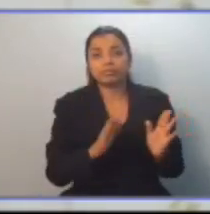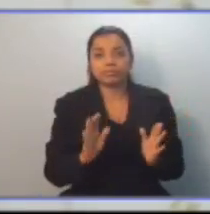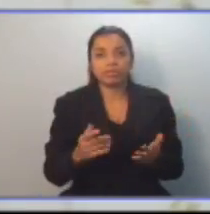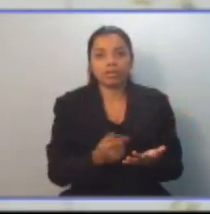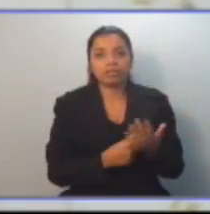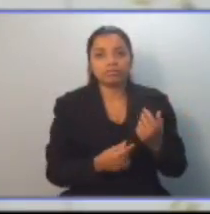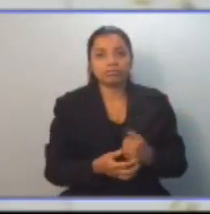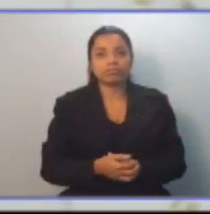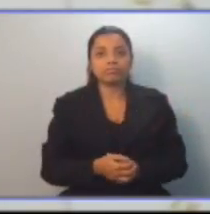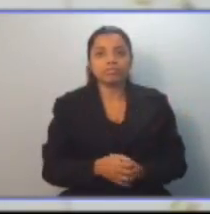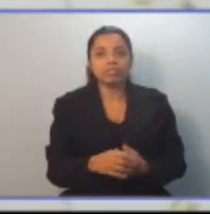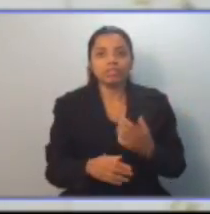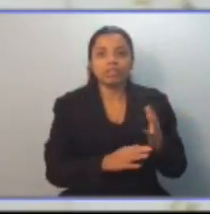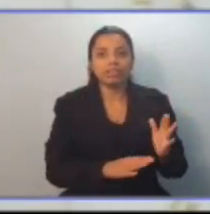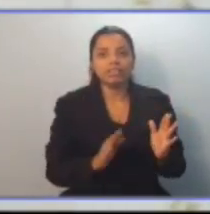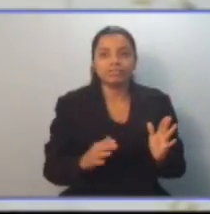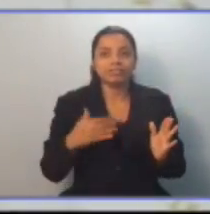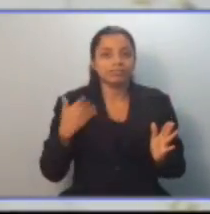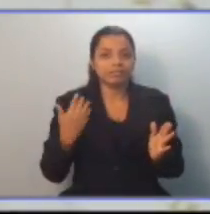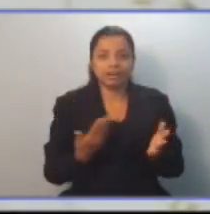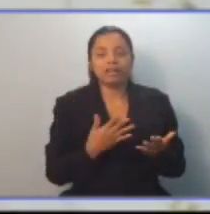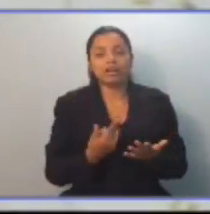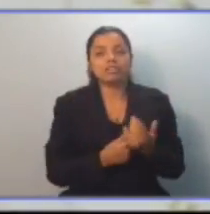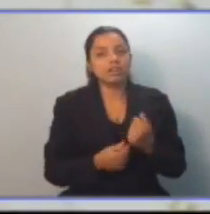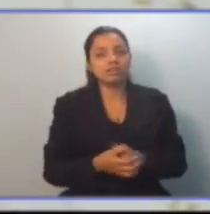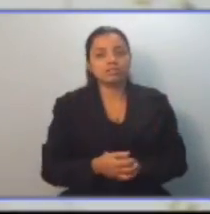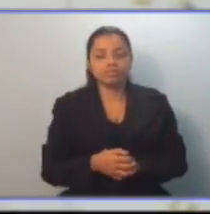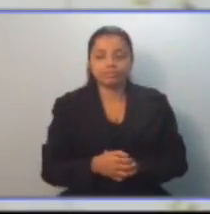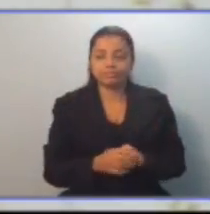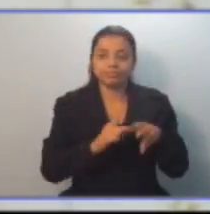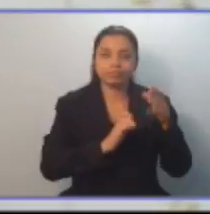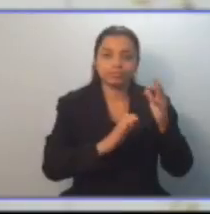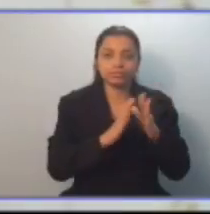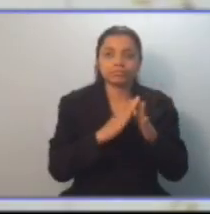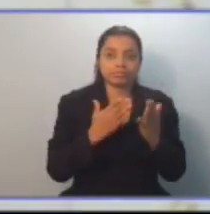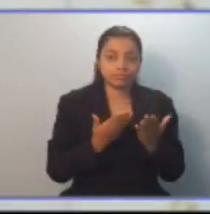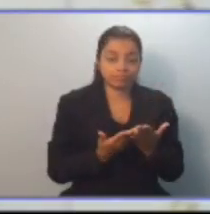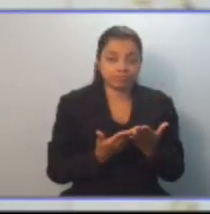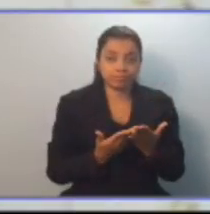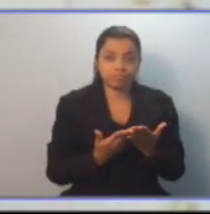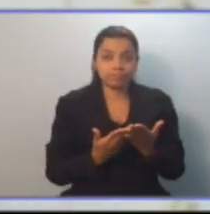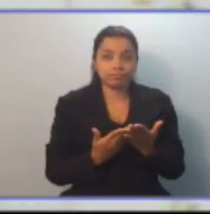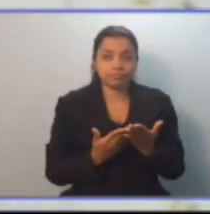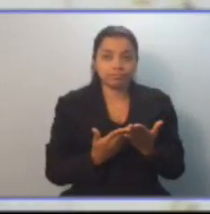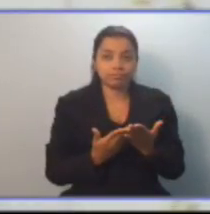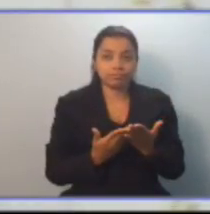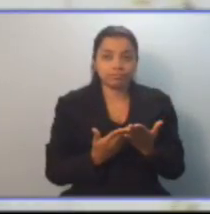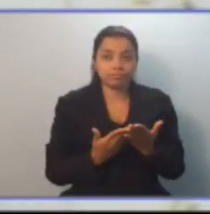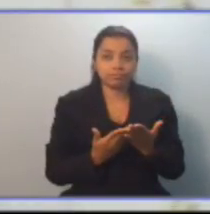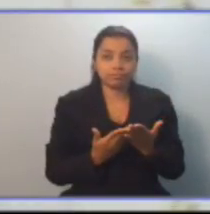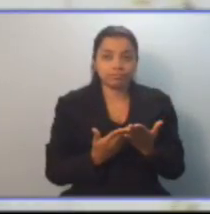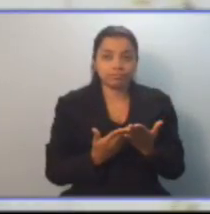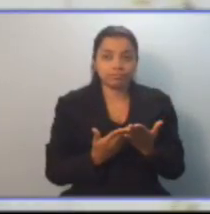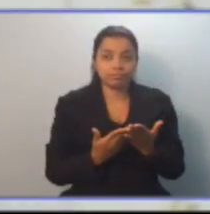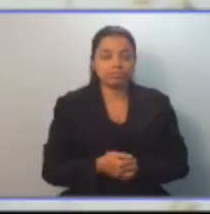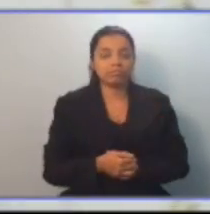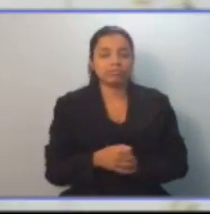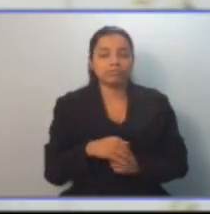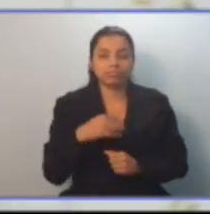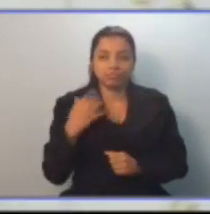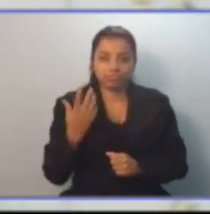tema de ejecución de resoluciones de la Sala de lo Constitucional, en el tema de los procedimientos escritos, que de repente se han tenido que